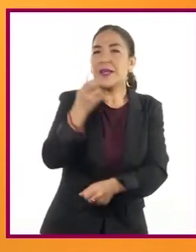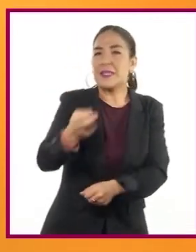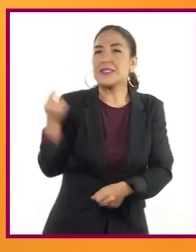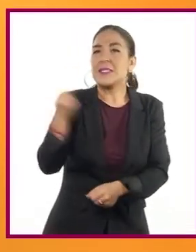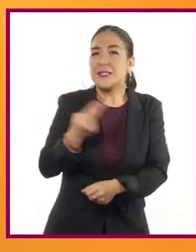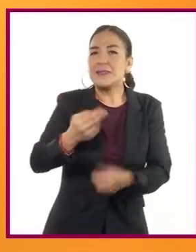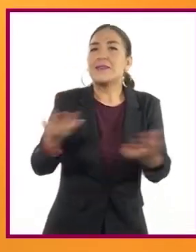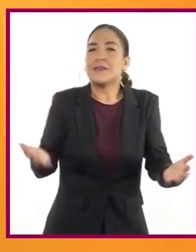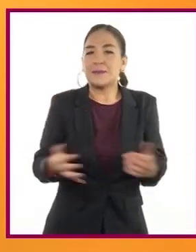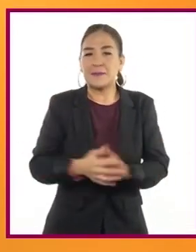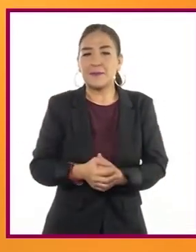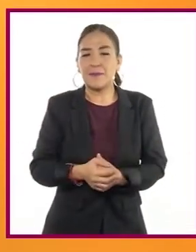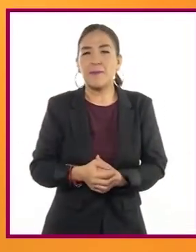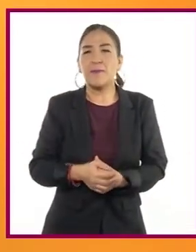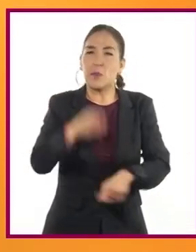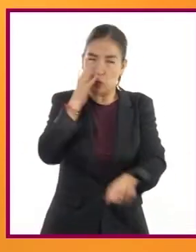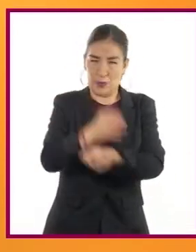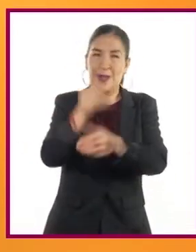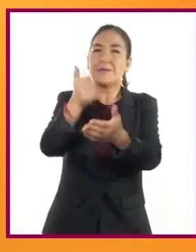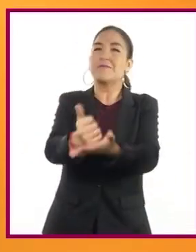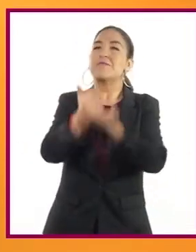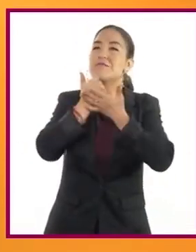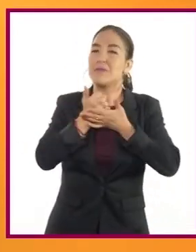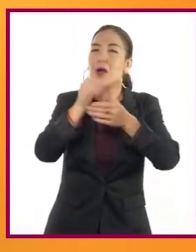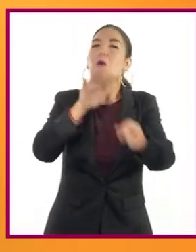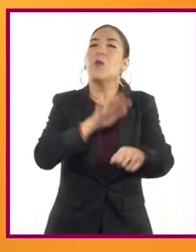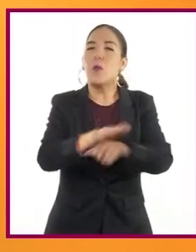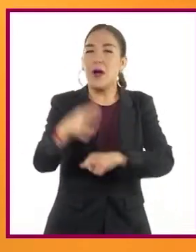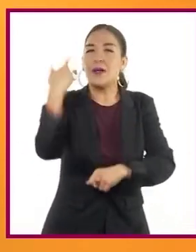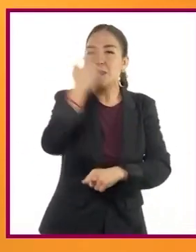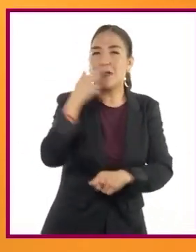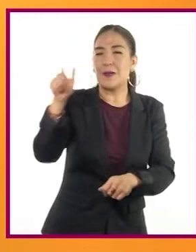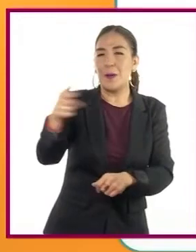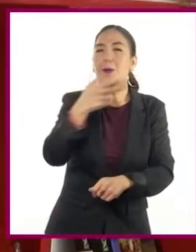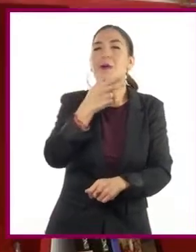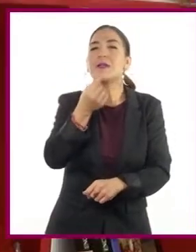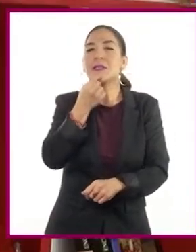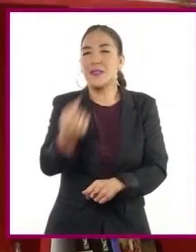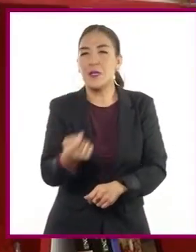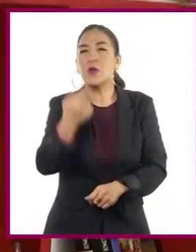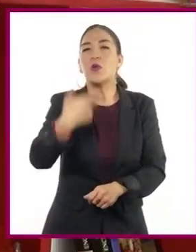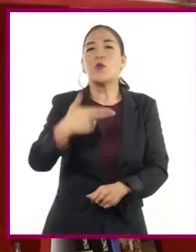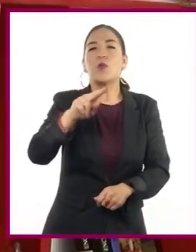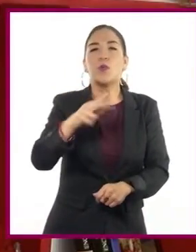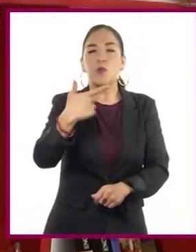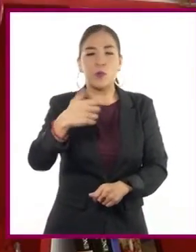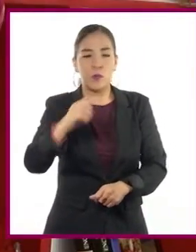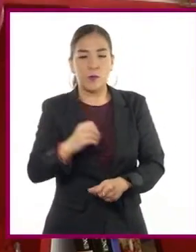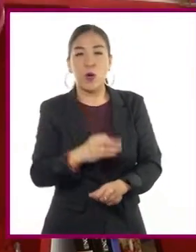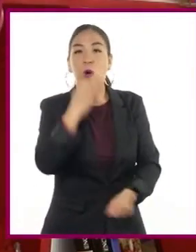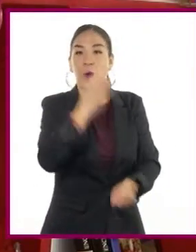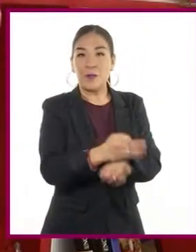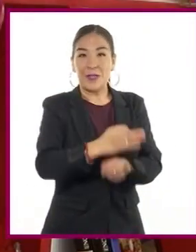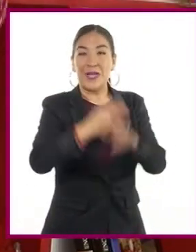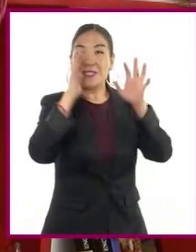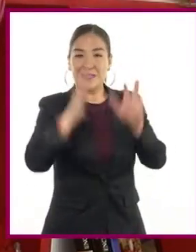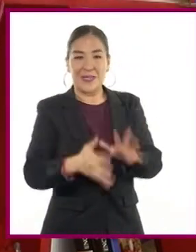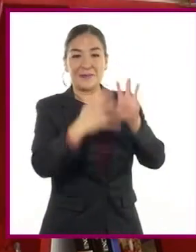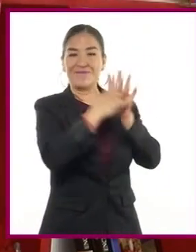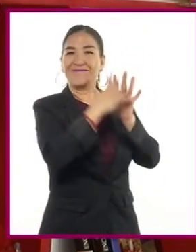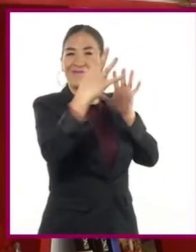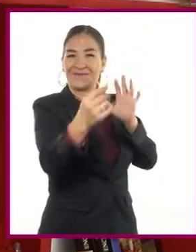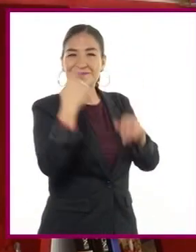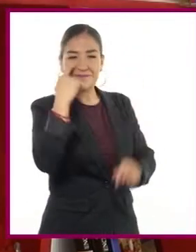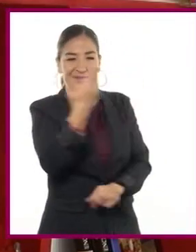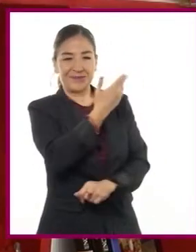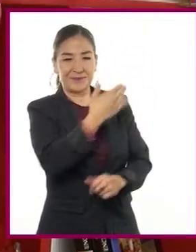necesidades? ¿Nos ayudan a analizar la situación que plantea Hugo? Ya que tenemos el formato en